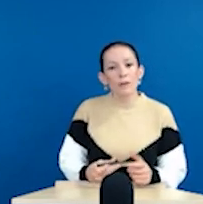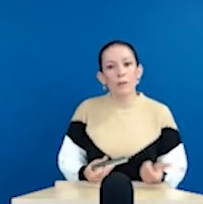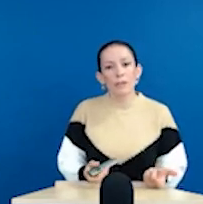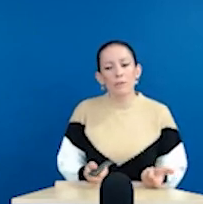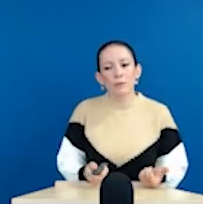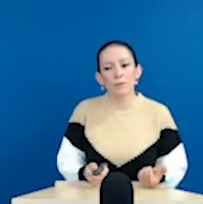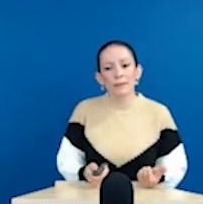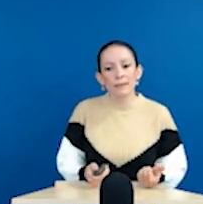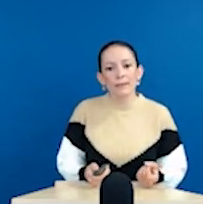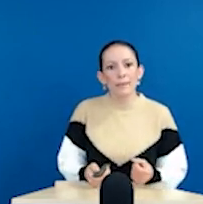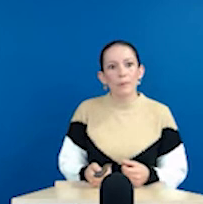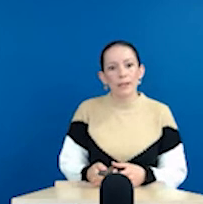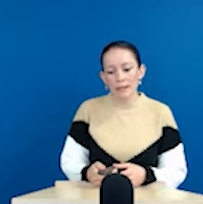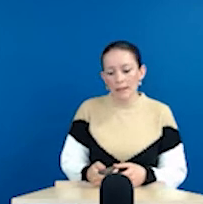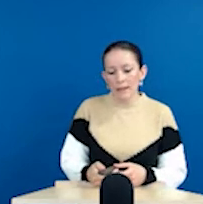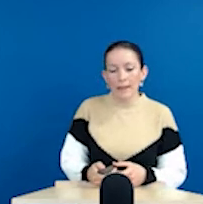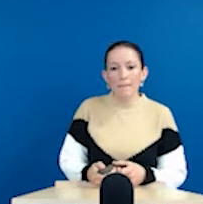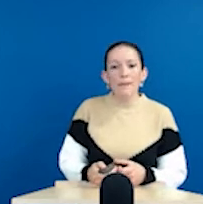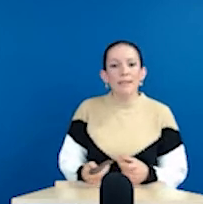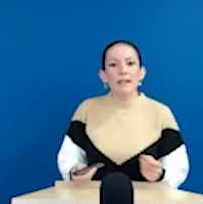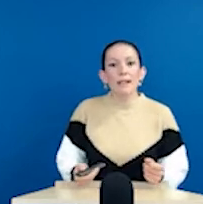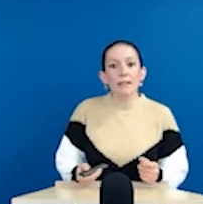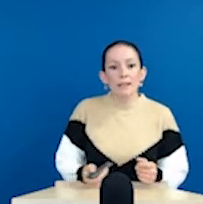disminuir ese dolor de nuestros pacientes y a poder